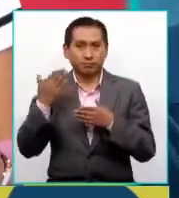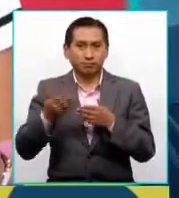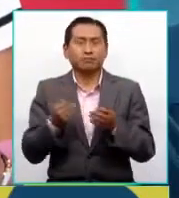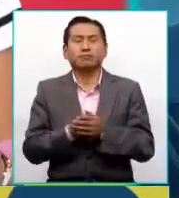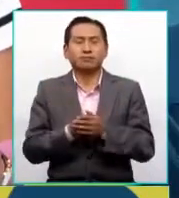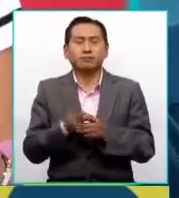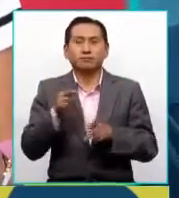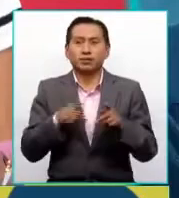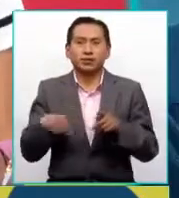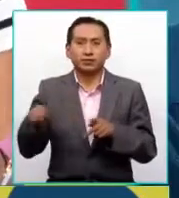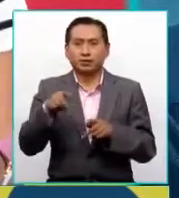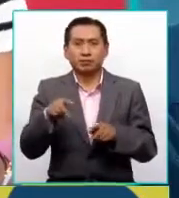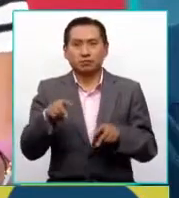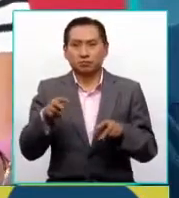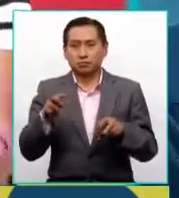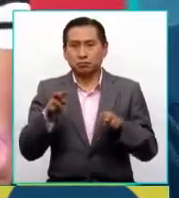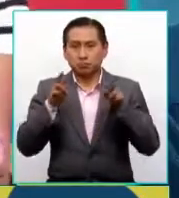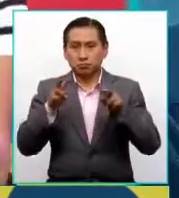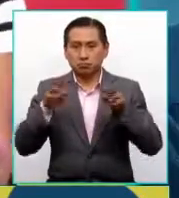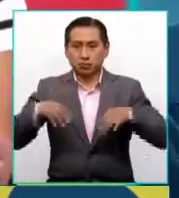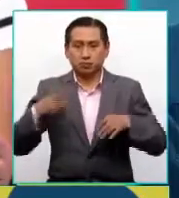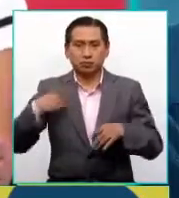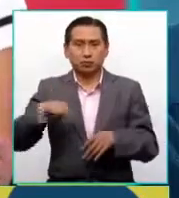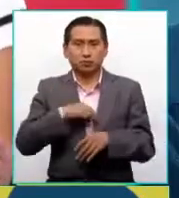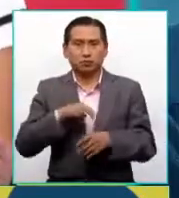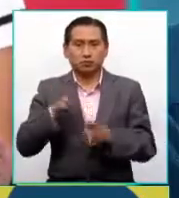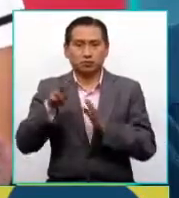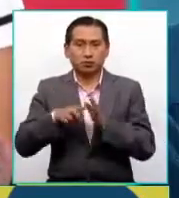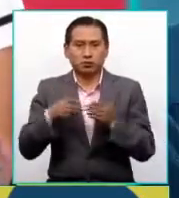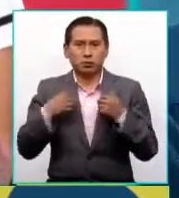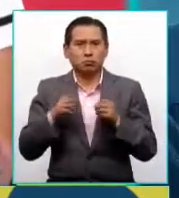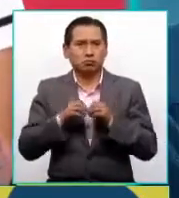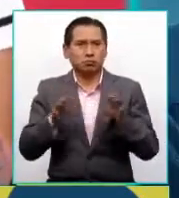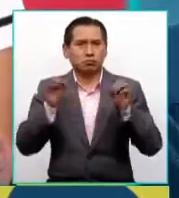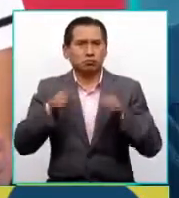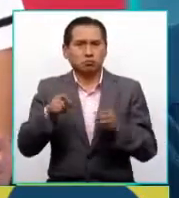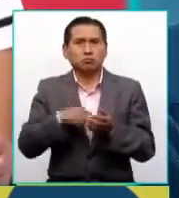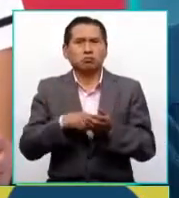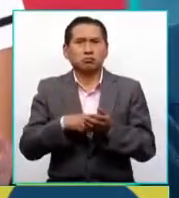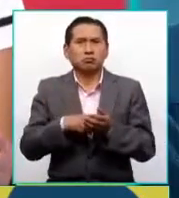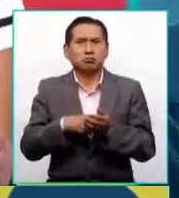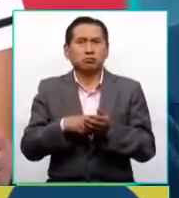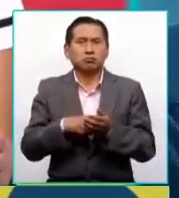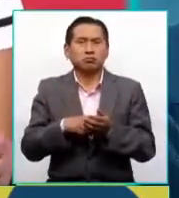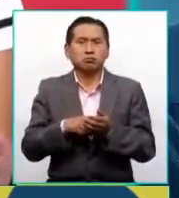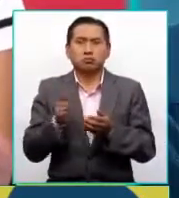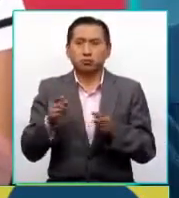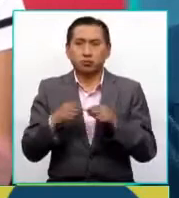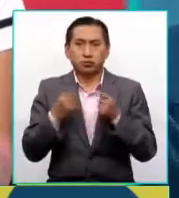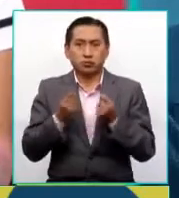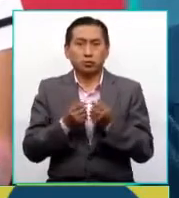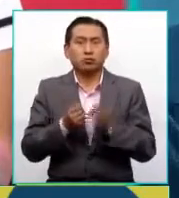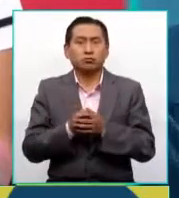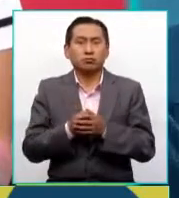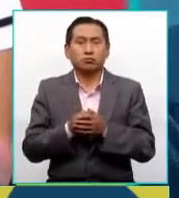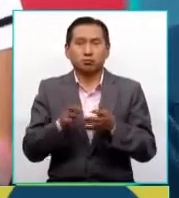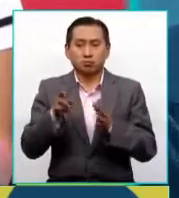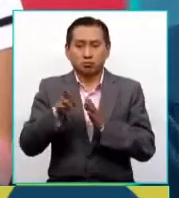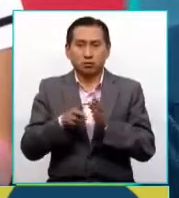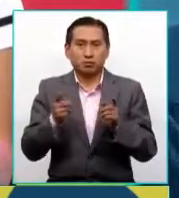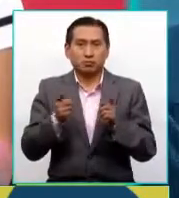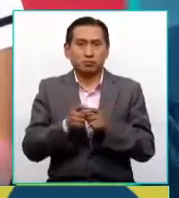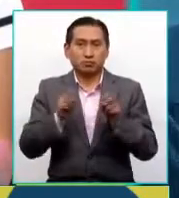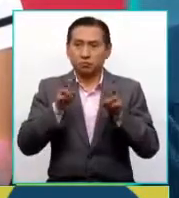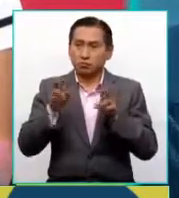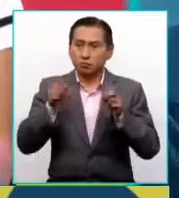oportunidad. Para la gente que no ha visto todavía nuestro material, estamos en todo como @timpanamusic, y el documental lo pueden ver